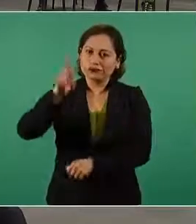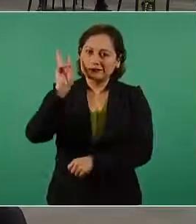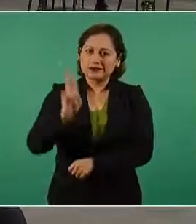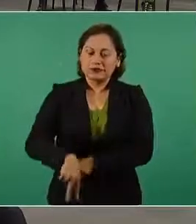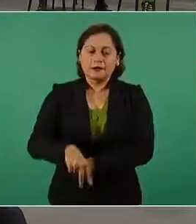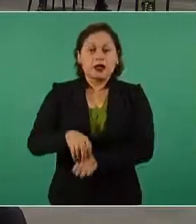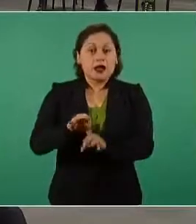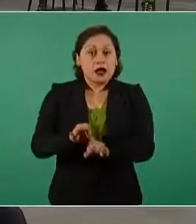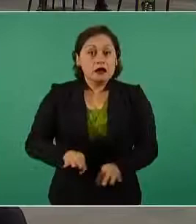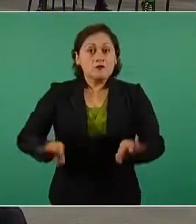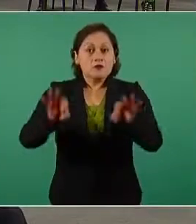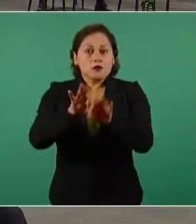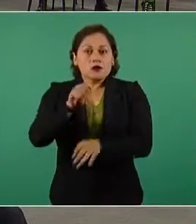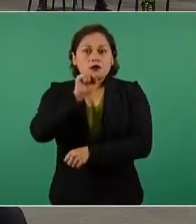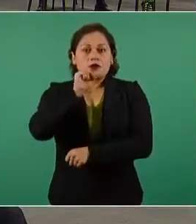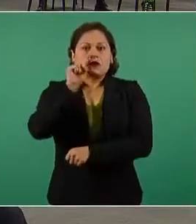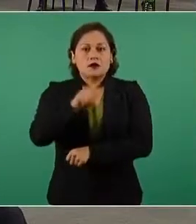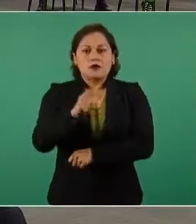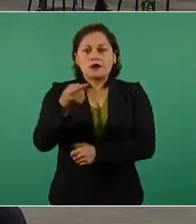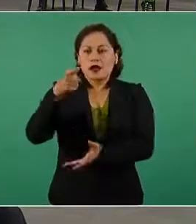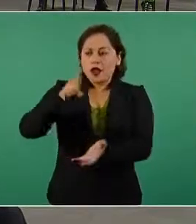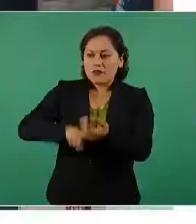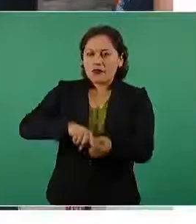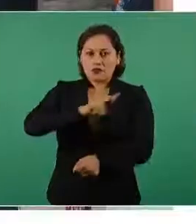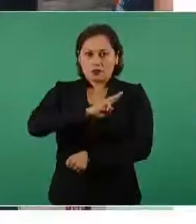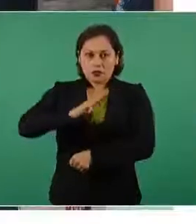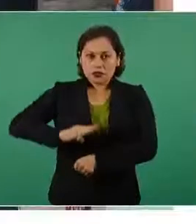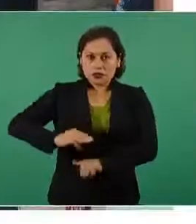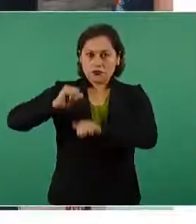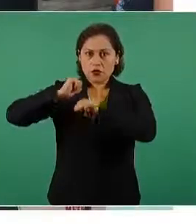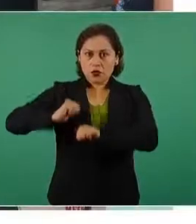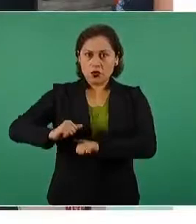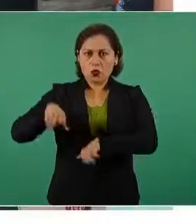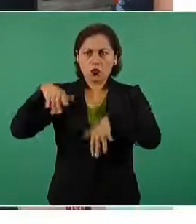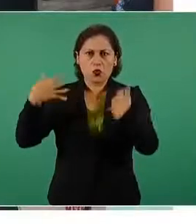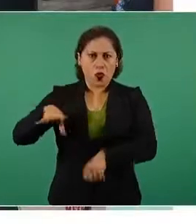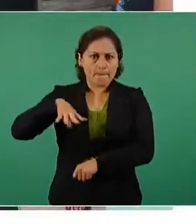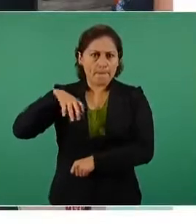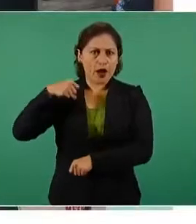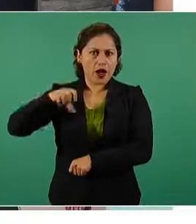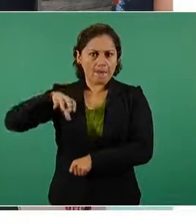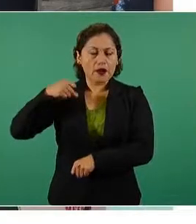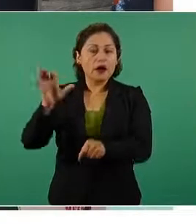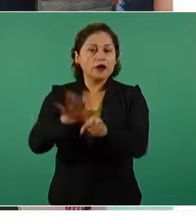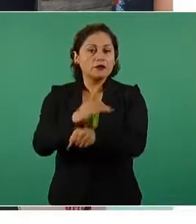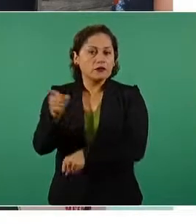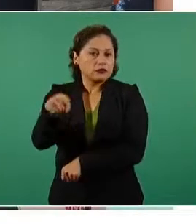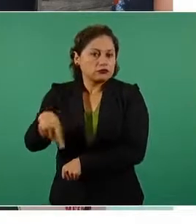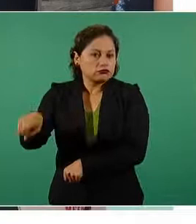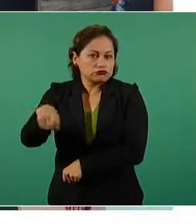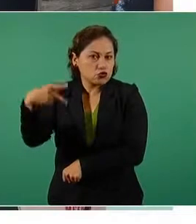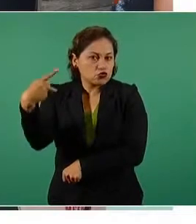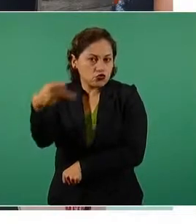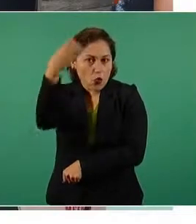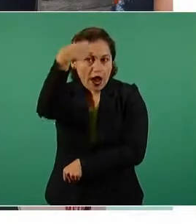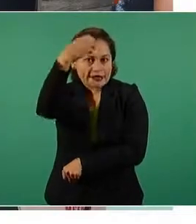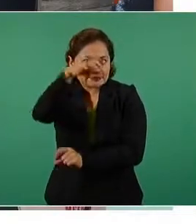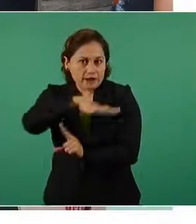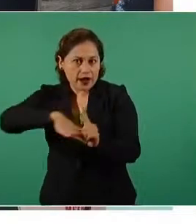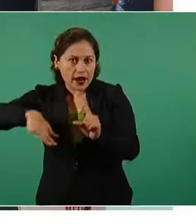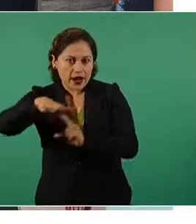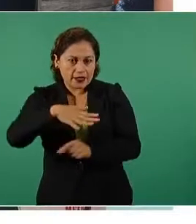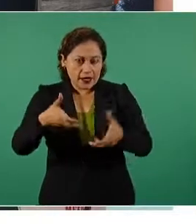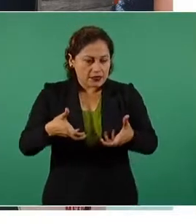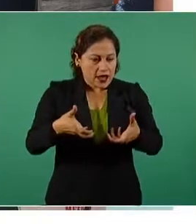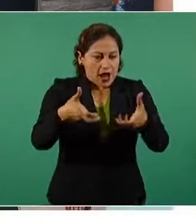tan importante que han realizado los municipios. Ellos son los que conocen a precisión cuáles son las calles